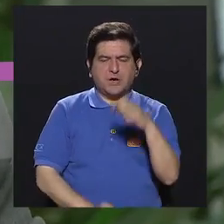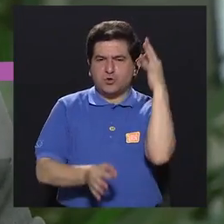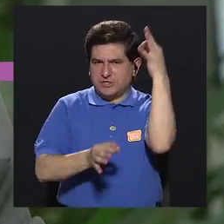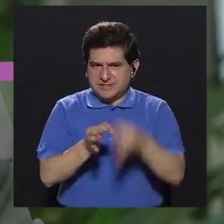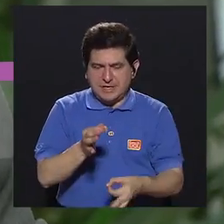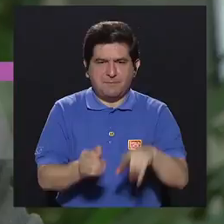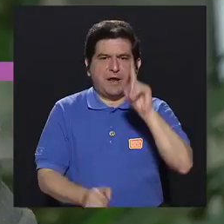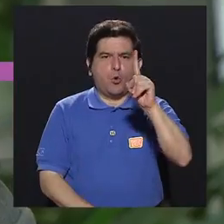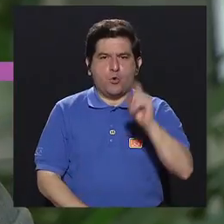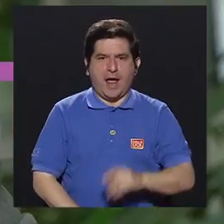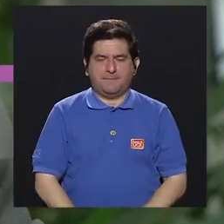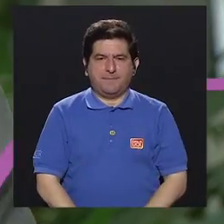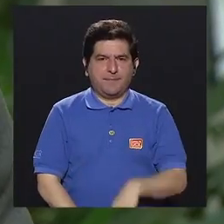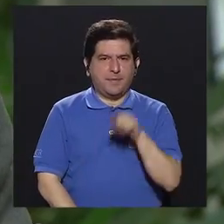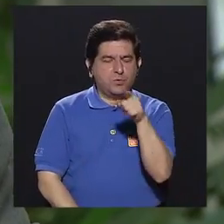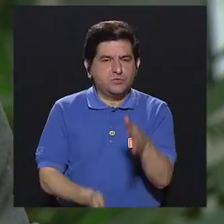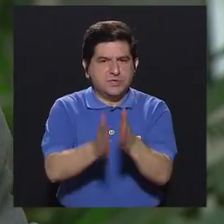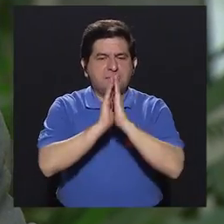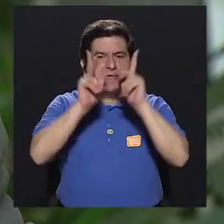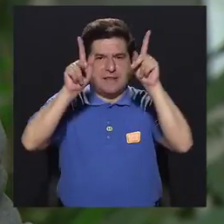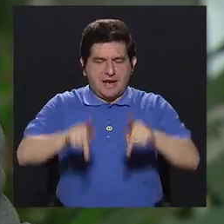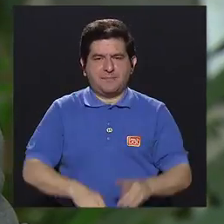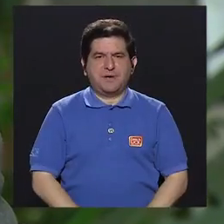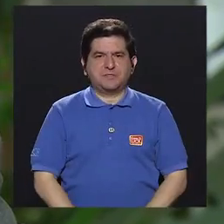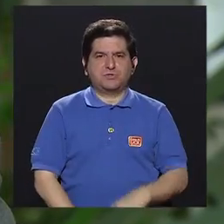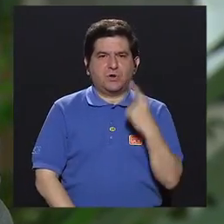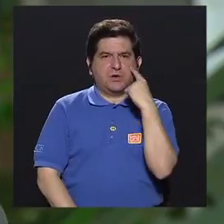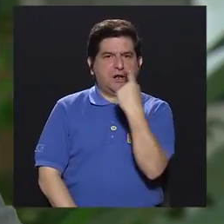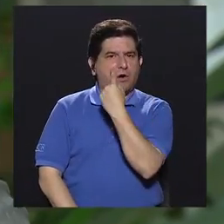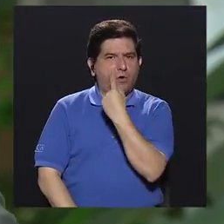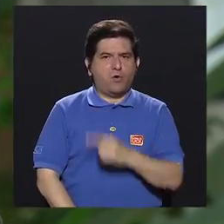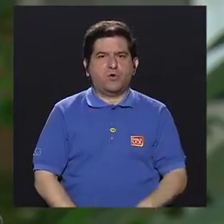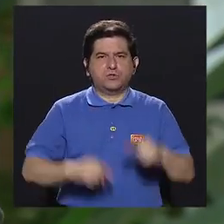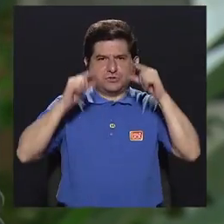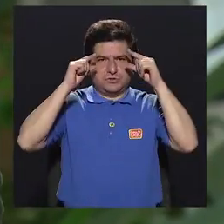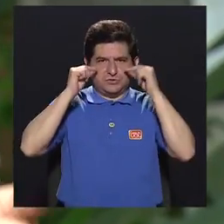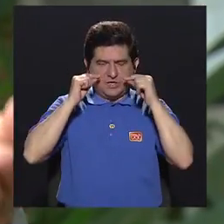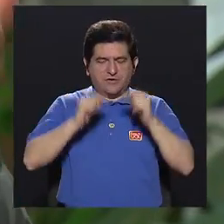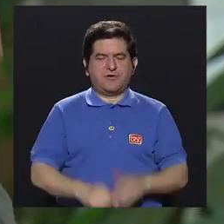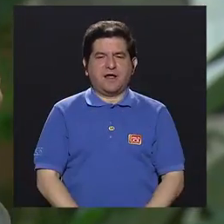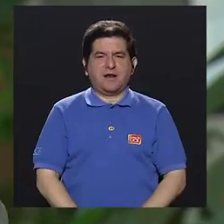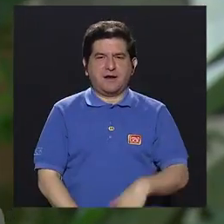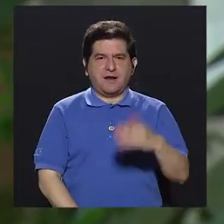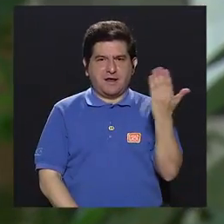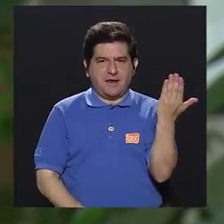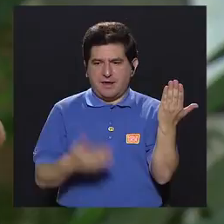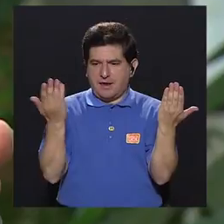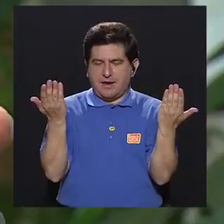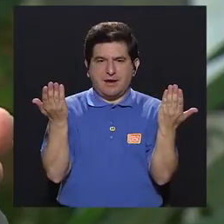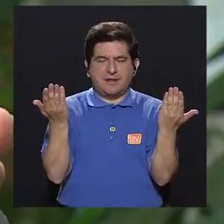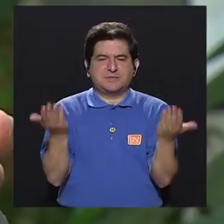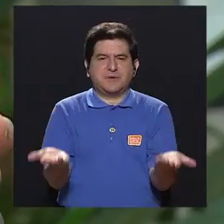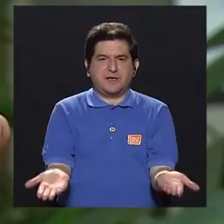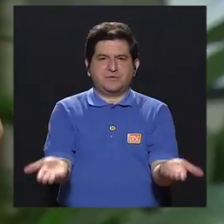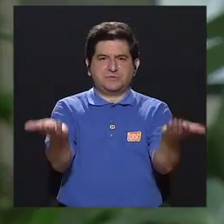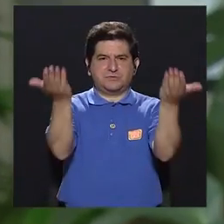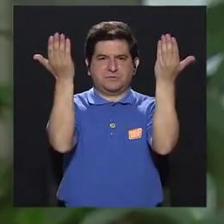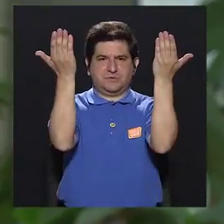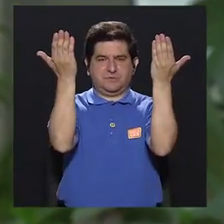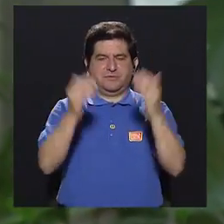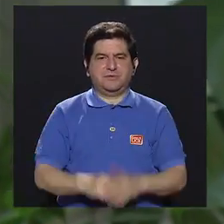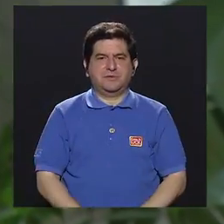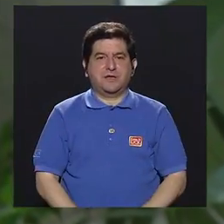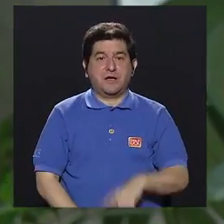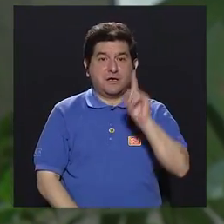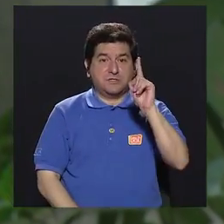muy sencillas. Número uno, usted le pide a la persona que cierre los ojos y eleve las manos hacia el frente con las palmas hacia arriba.